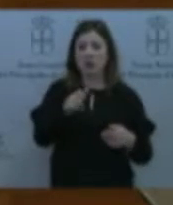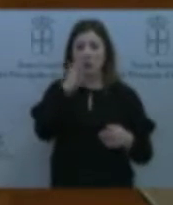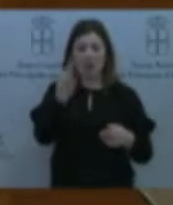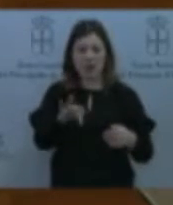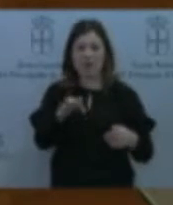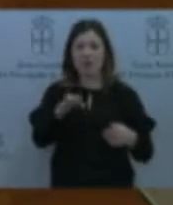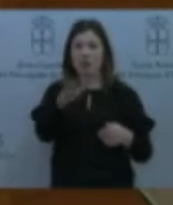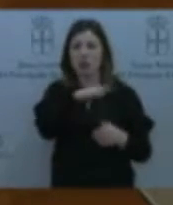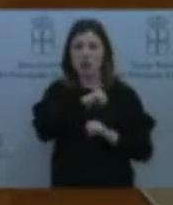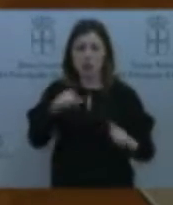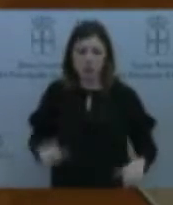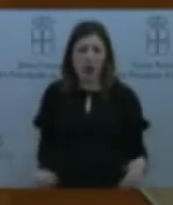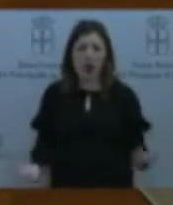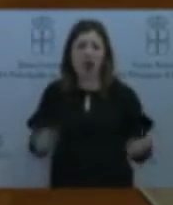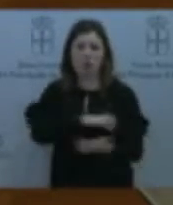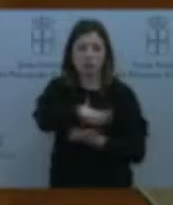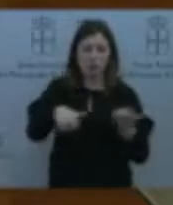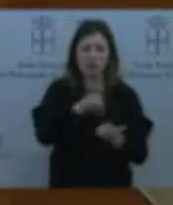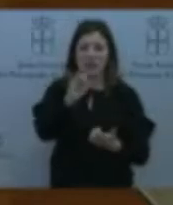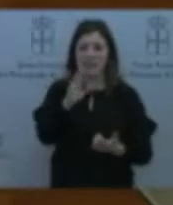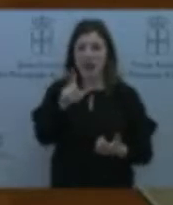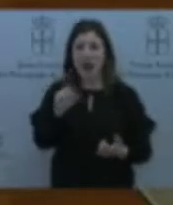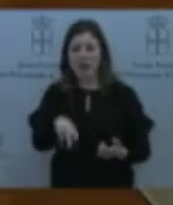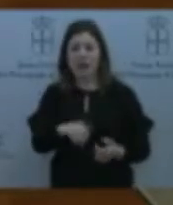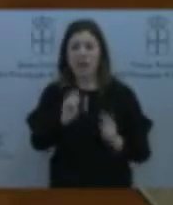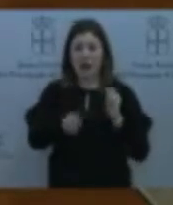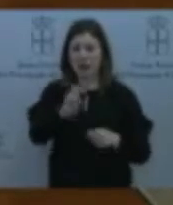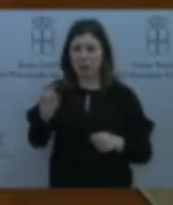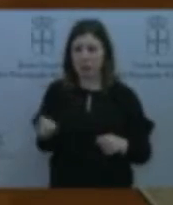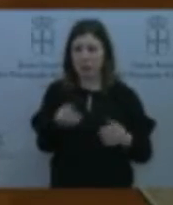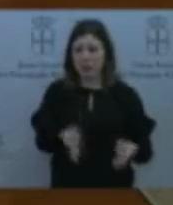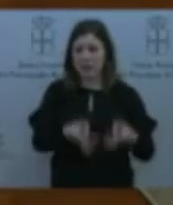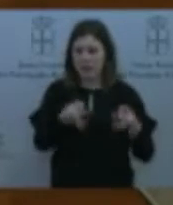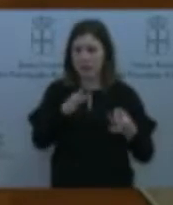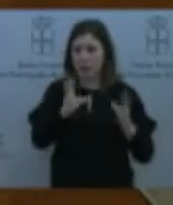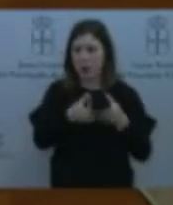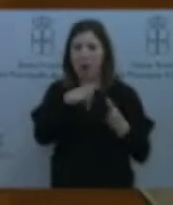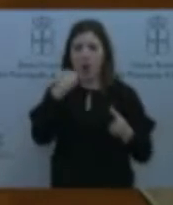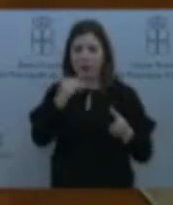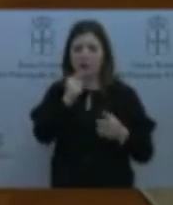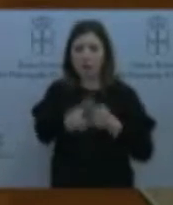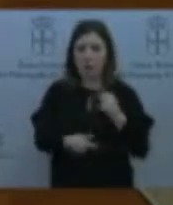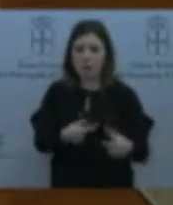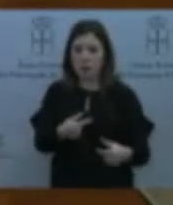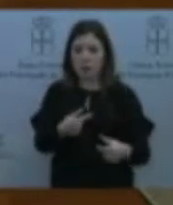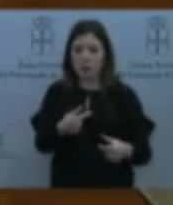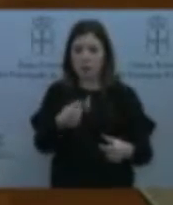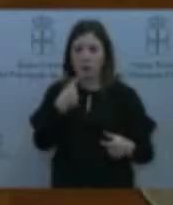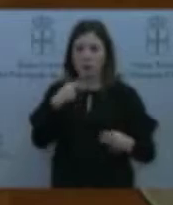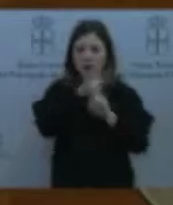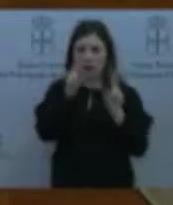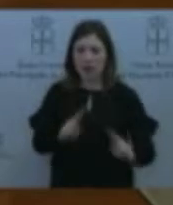Islandia, Túnez o México, siempre con un componente juvenil que poco a poco convertía en intergeneracional. Cuando la gente pedía democracia,